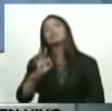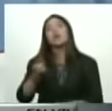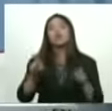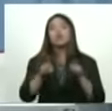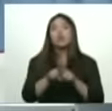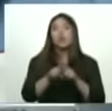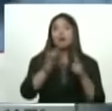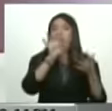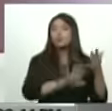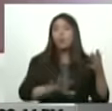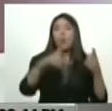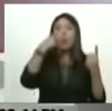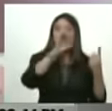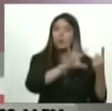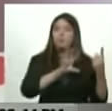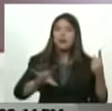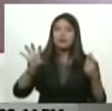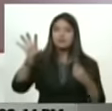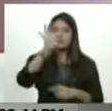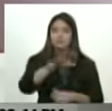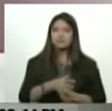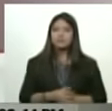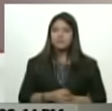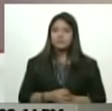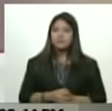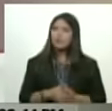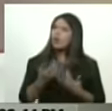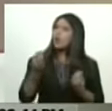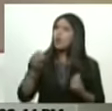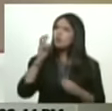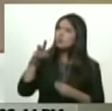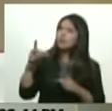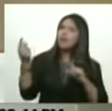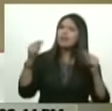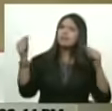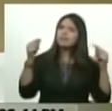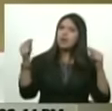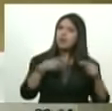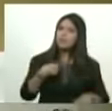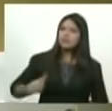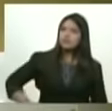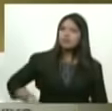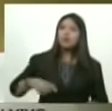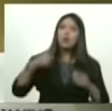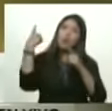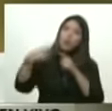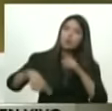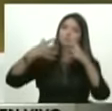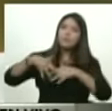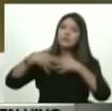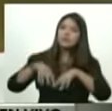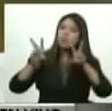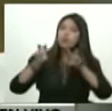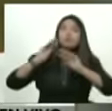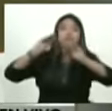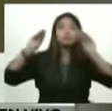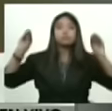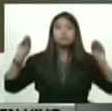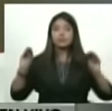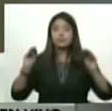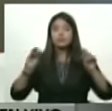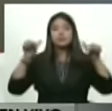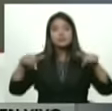la Amazonía venezolana. ¿Cómo ve ese diálogo directo del primer mandatario nacional con los empresarios? Un nuevo llamado a diálogo que se